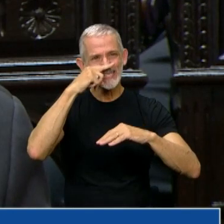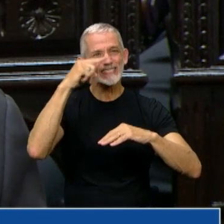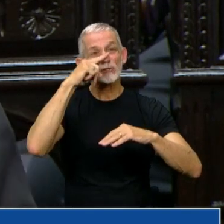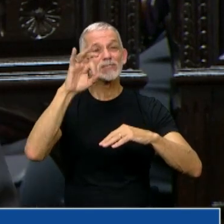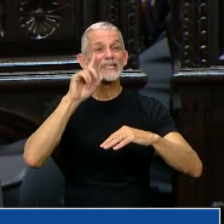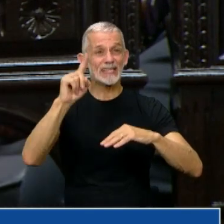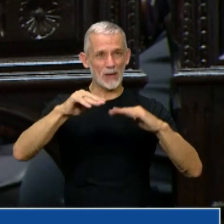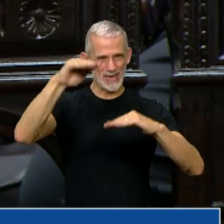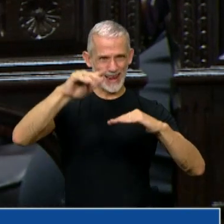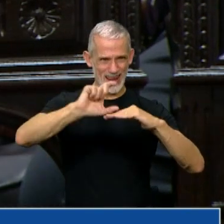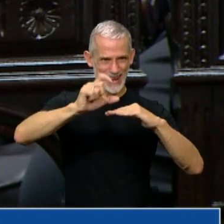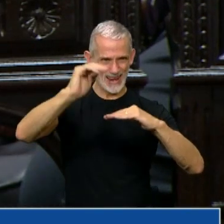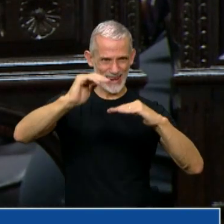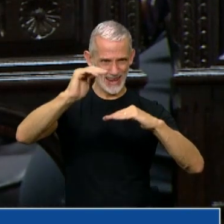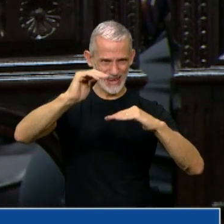1.770.000,